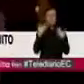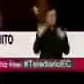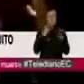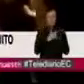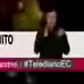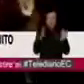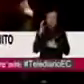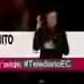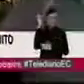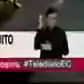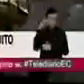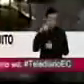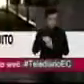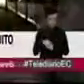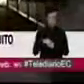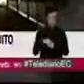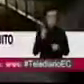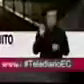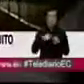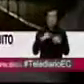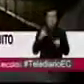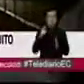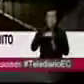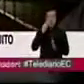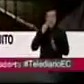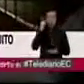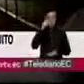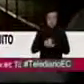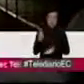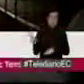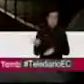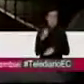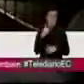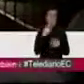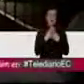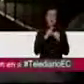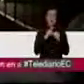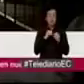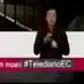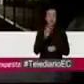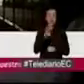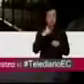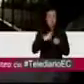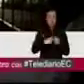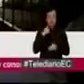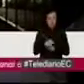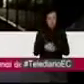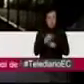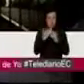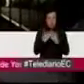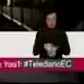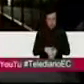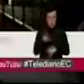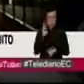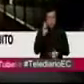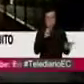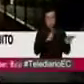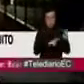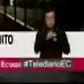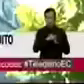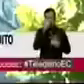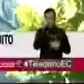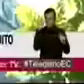la emergencia sanitaria. En el momento, la orden del juez es a la cárcel 4 de Quito y es lo que nosotros vamos a dar cumplimiento, el momento que las condiciones de salud del paciente